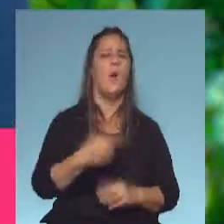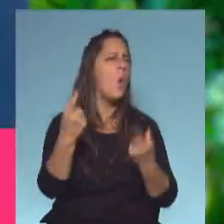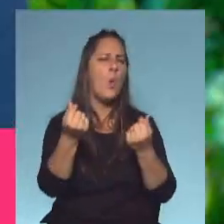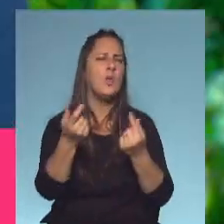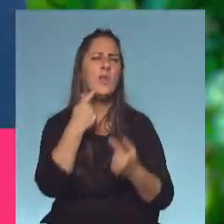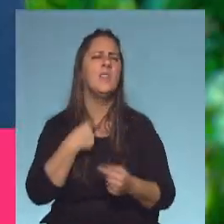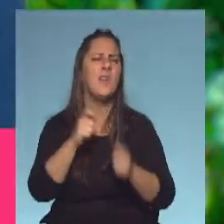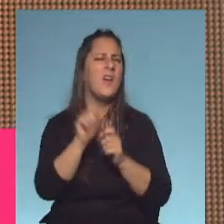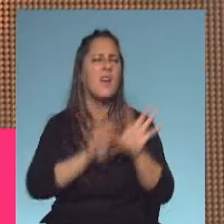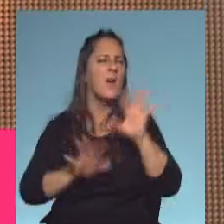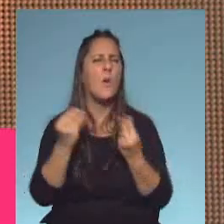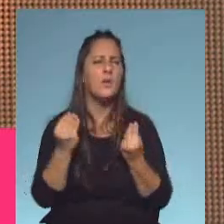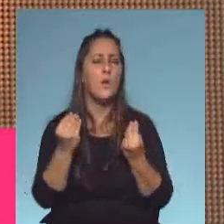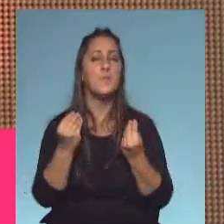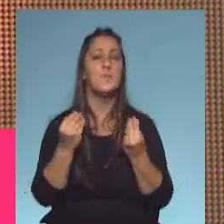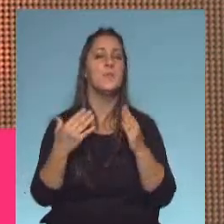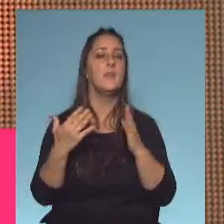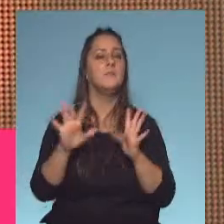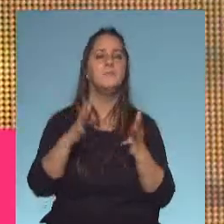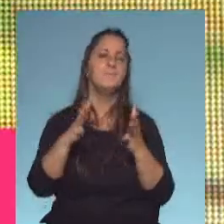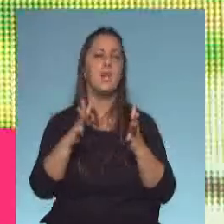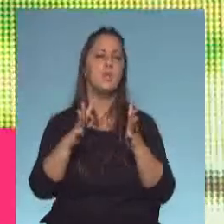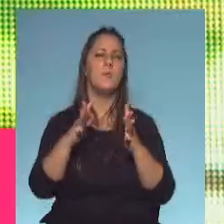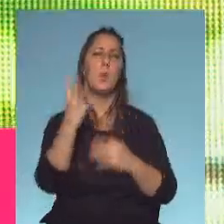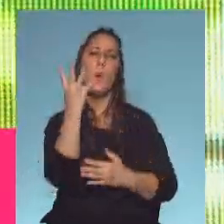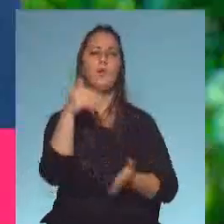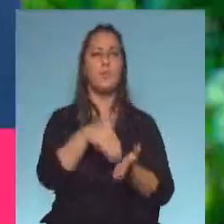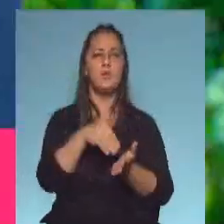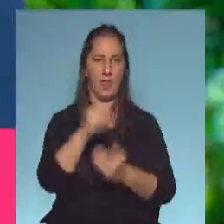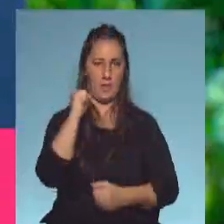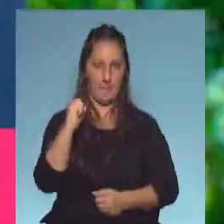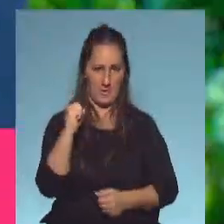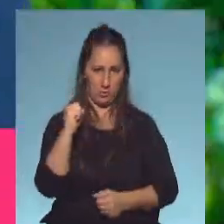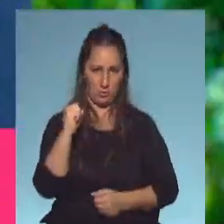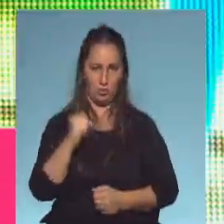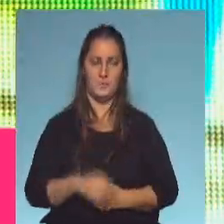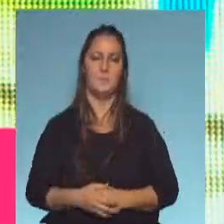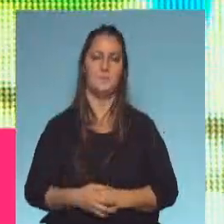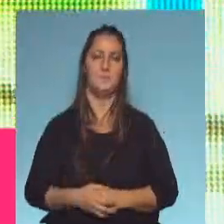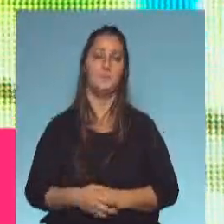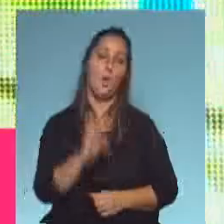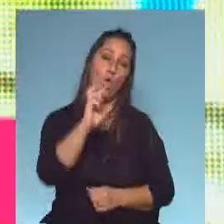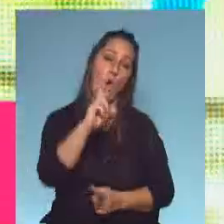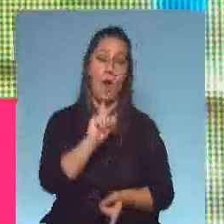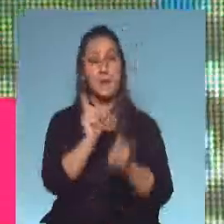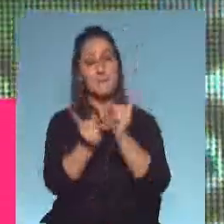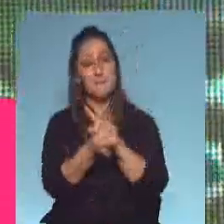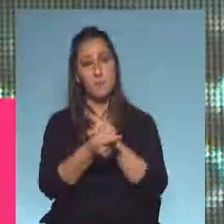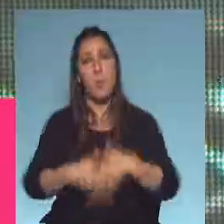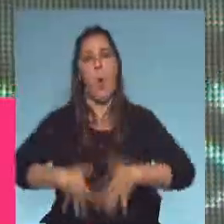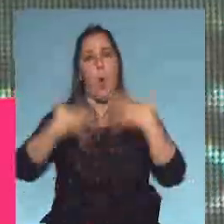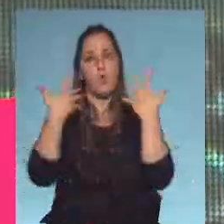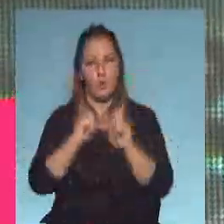para refacción? ¿Hasta cuánto? Te van a dar hasta 4 millones de pesos. Ah, o sea, en dólares, por ahí no es